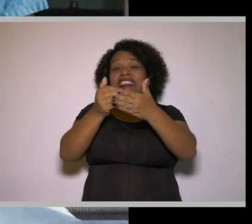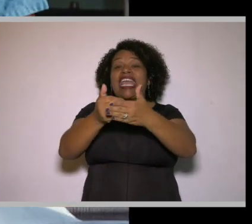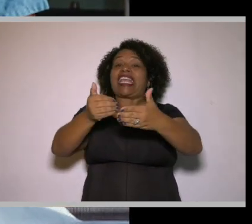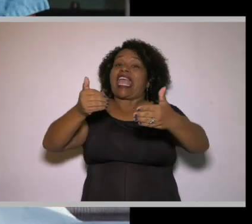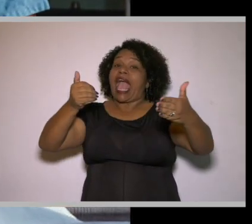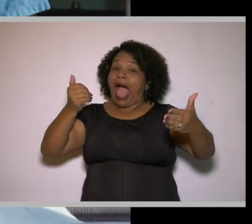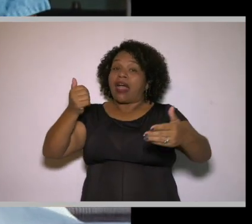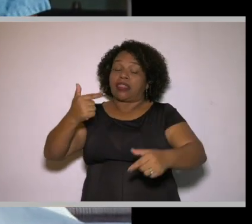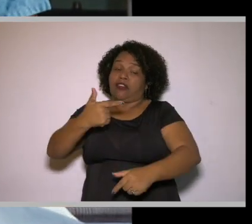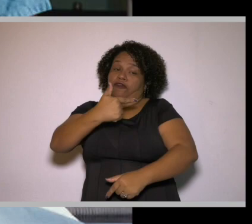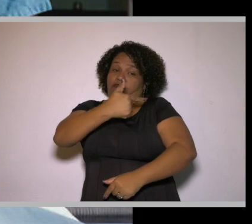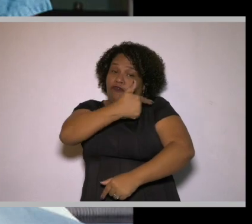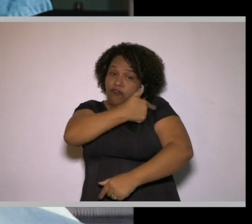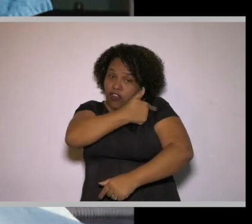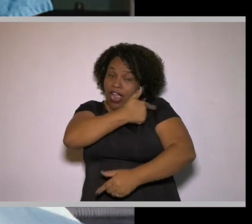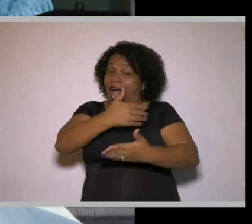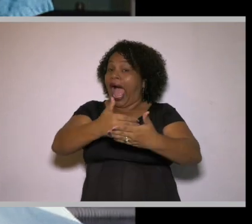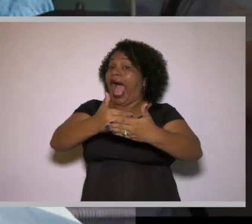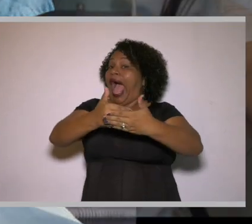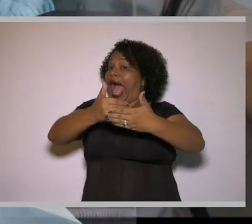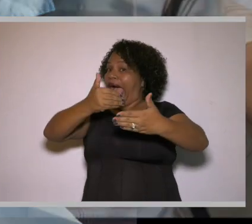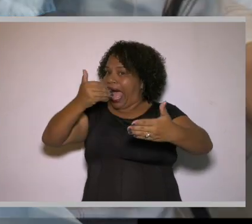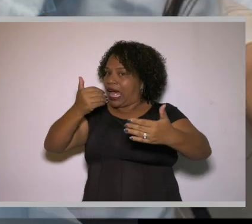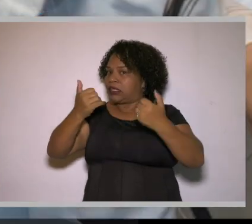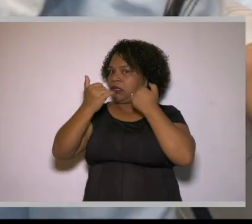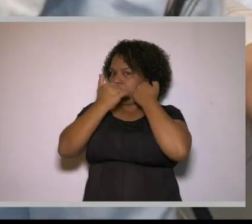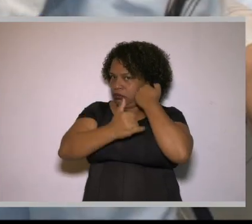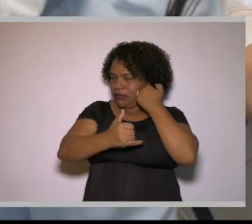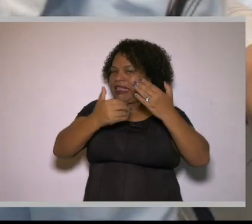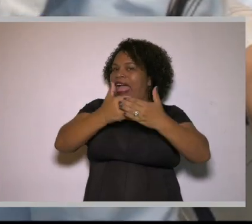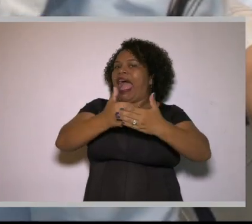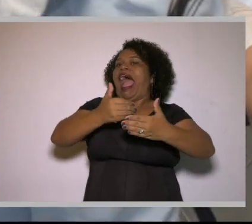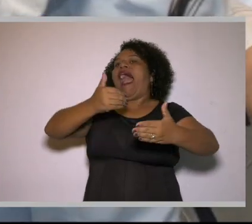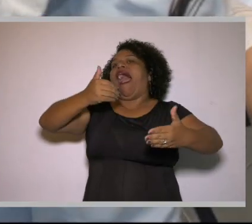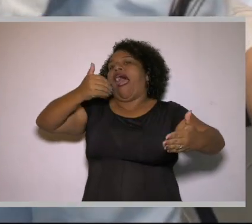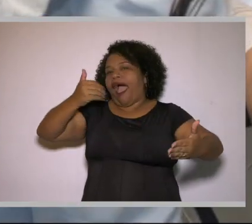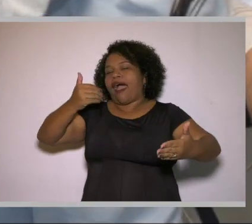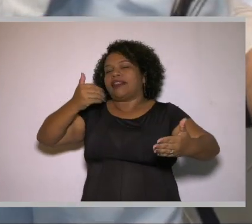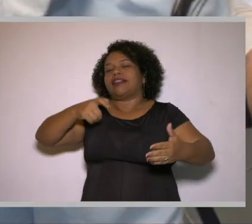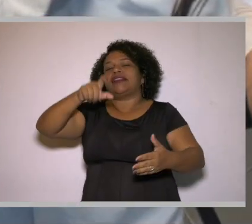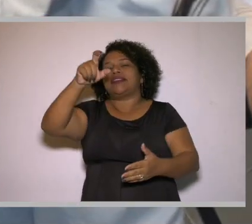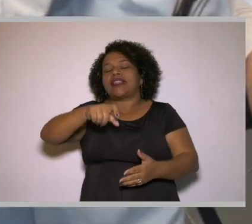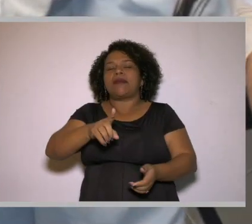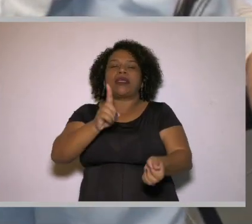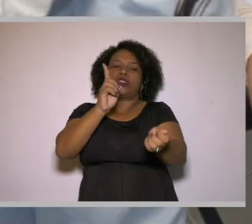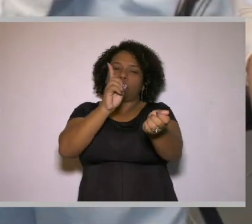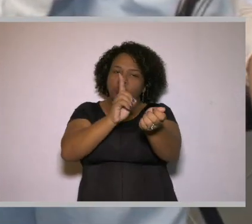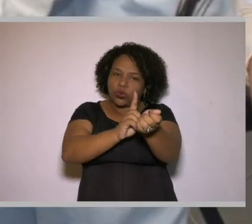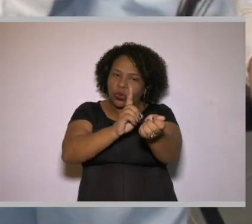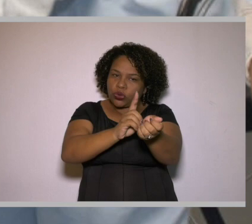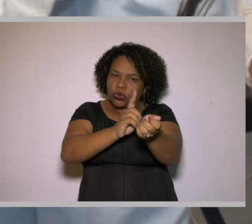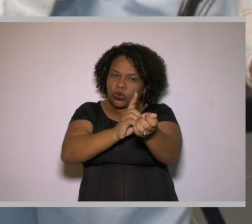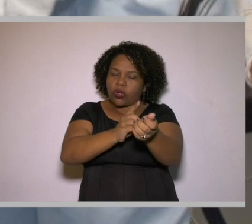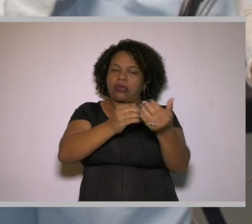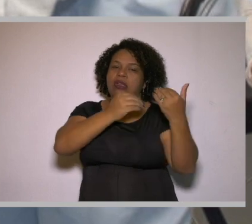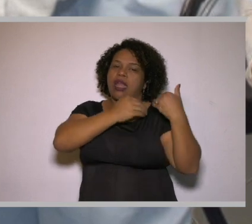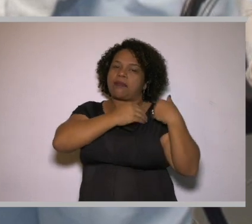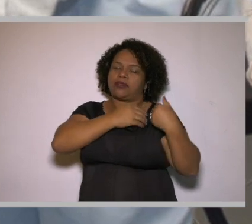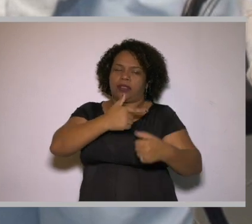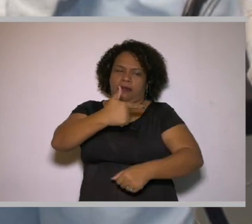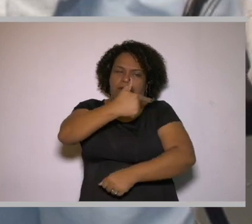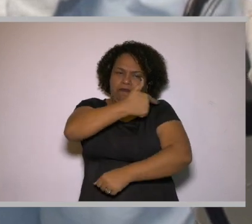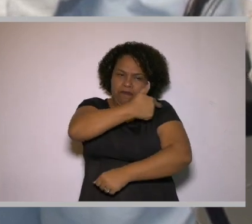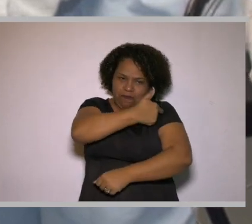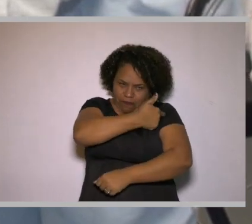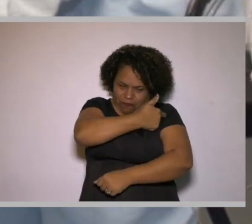de la evaluación preanestésica antes del niño ser sometido a un procedimiento quirúrgico, ¿cierto? Exactamente. En la evaluación